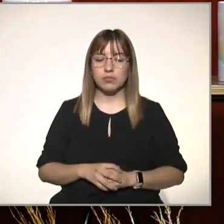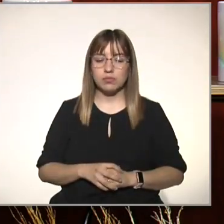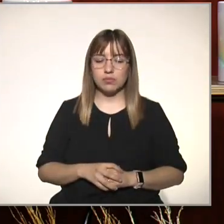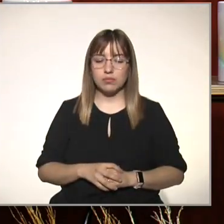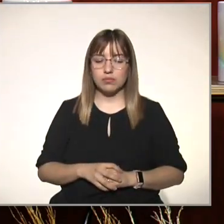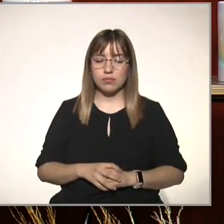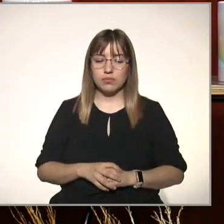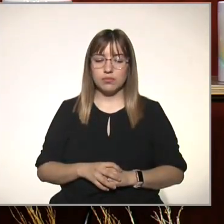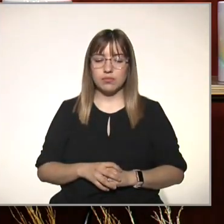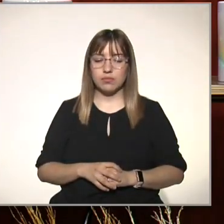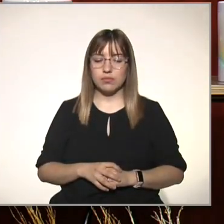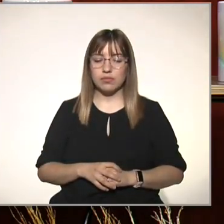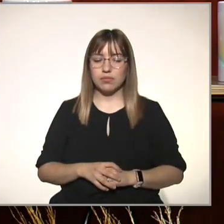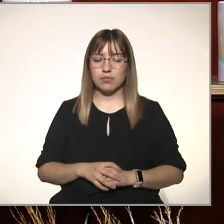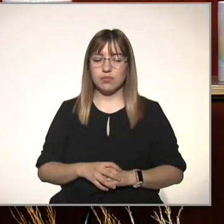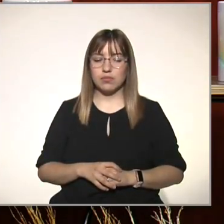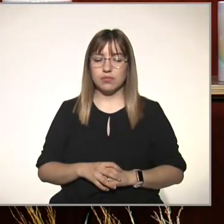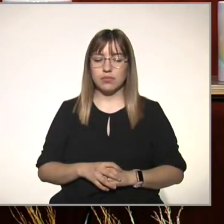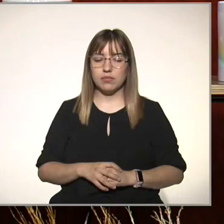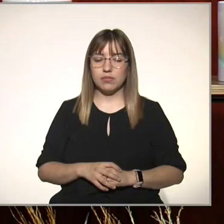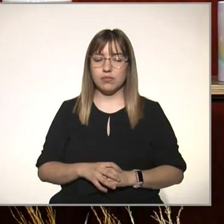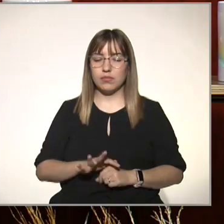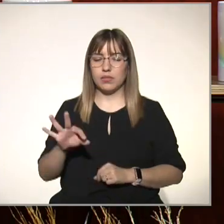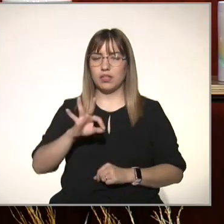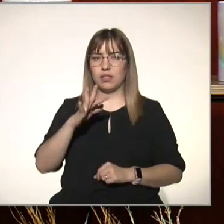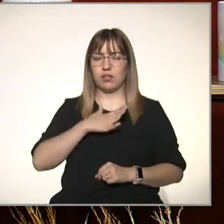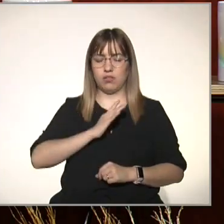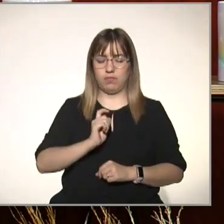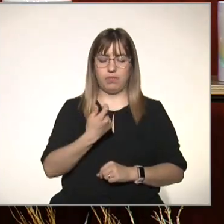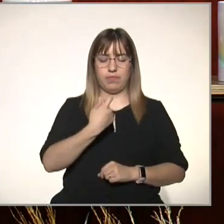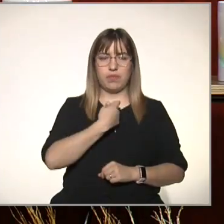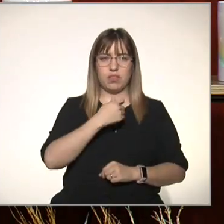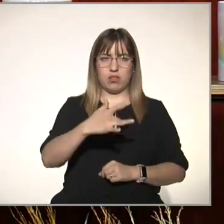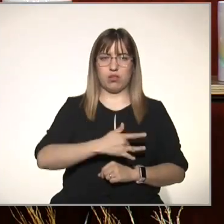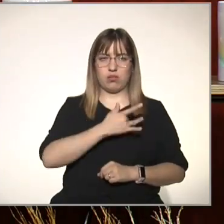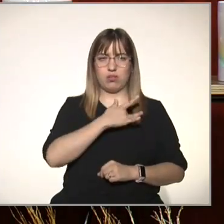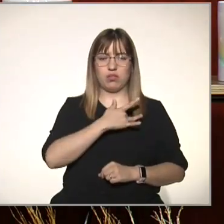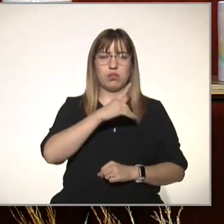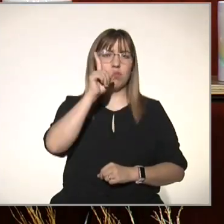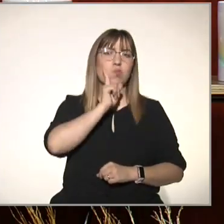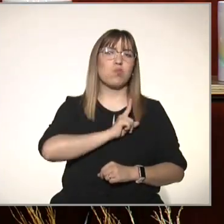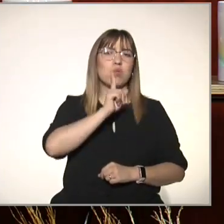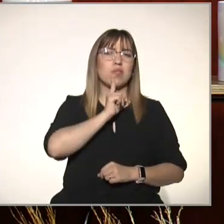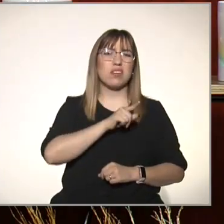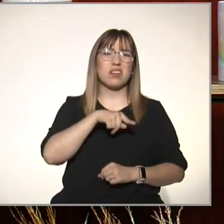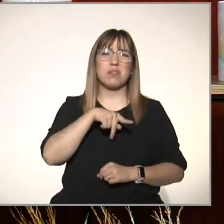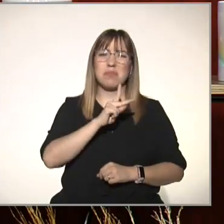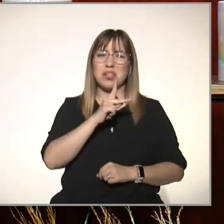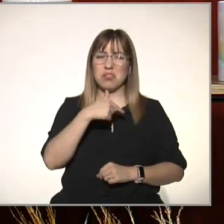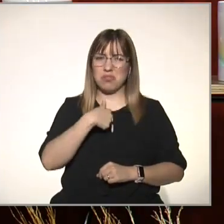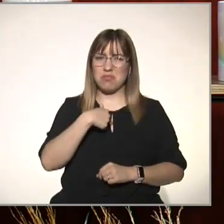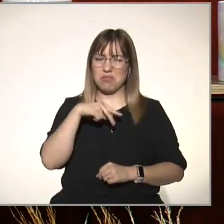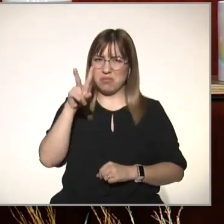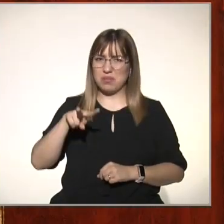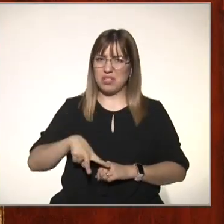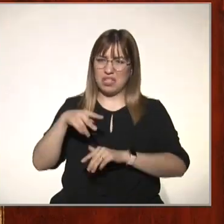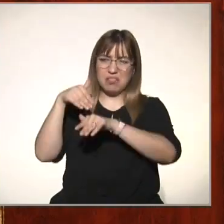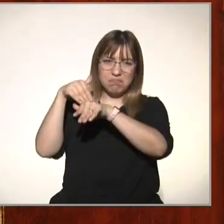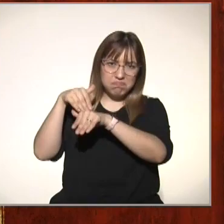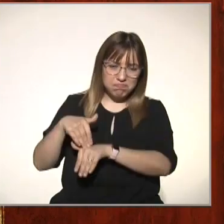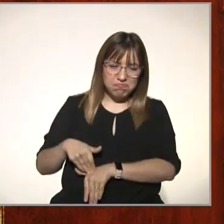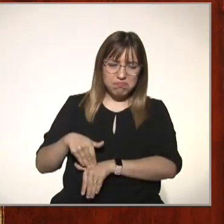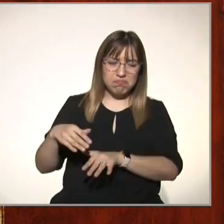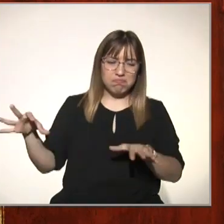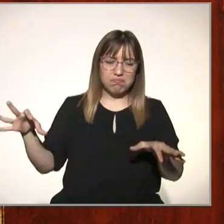mi identidad está muy clara de ser mujer, pero los roles femeninos no me llaman la atención,